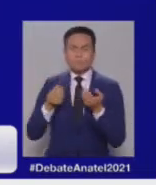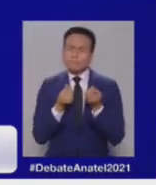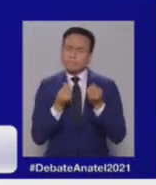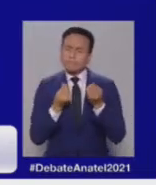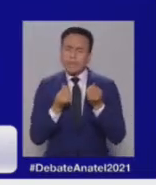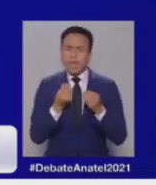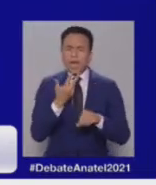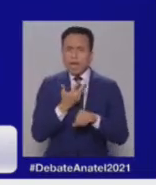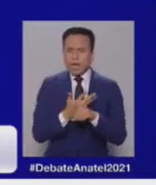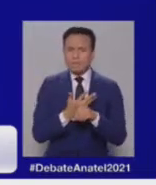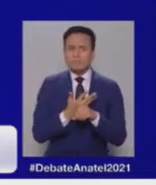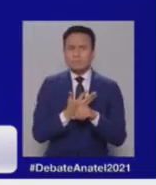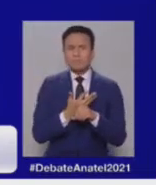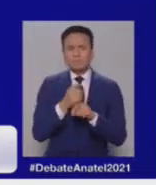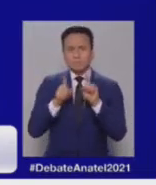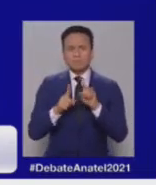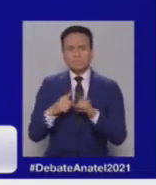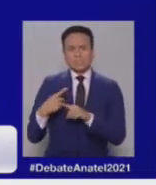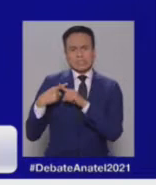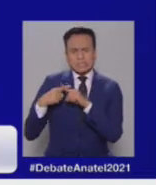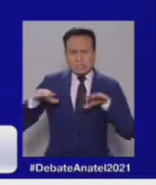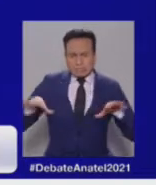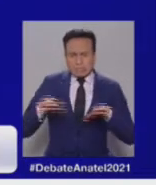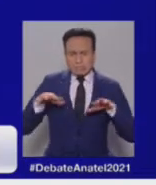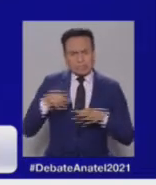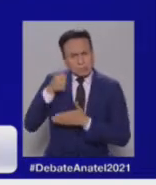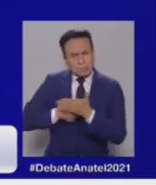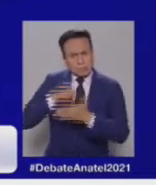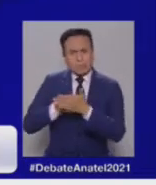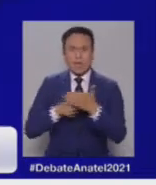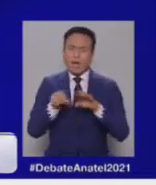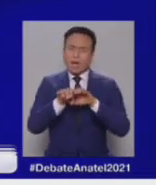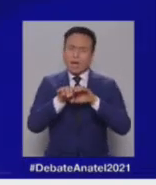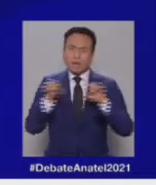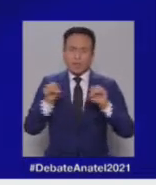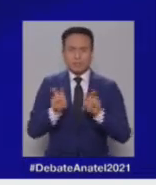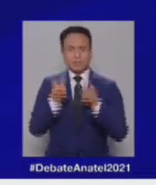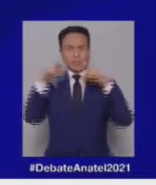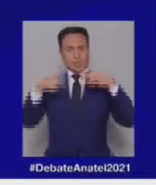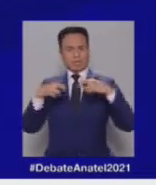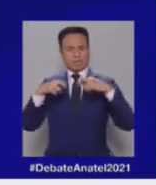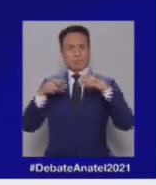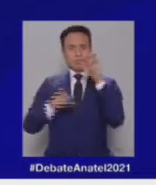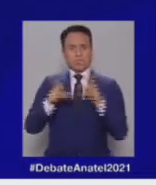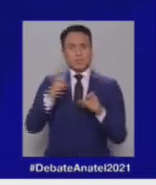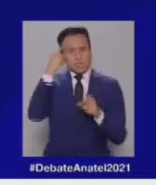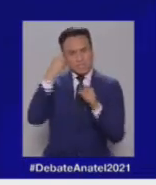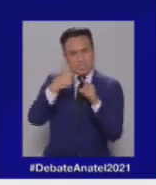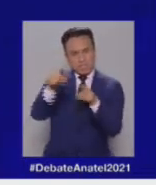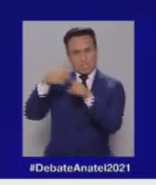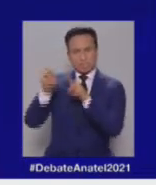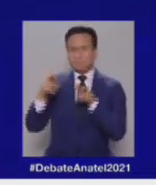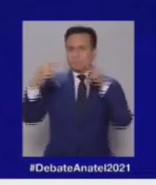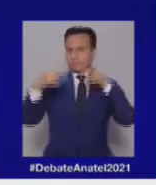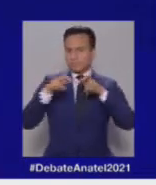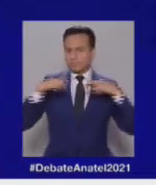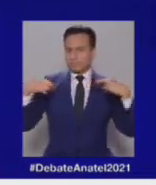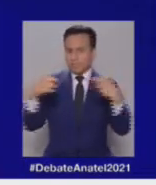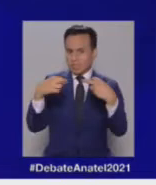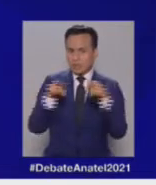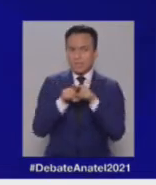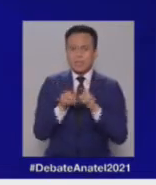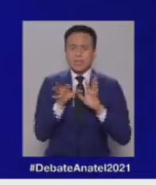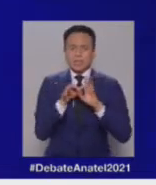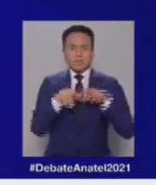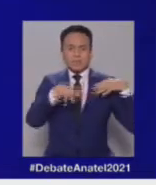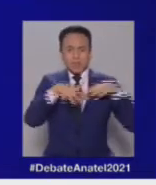Boric? ¿Cree que fue Kast? ¿Cree que fue Proboste, Artés o Marco Enríquez Ominami? Para usted, ¿quién ganó el debate presidencial? Llámenos y